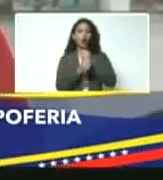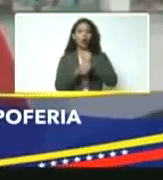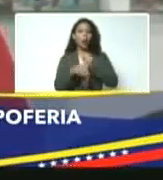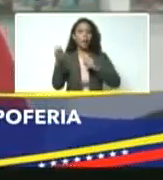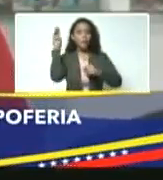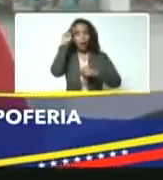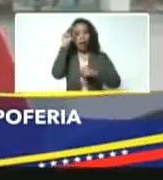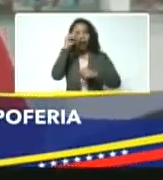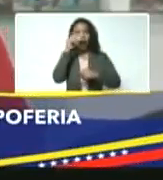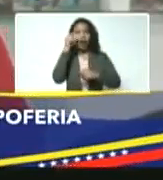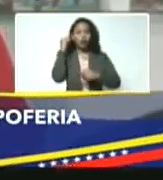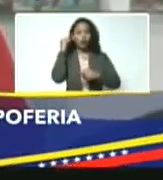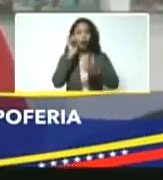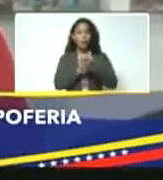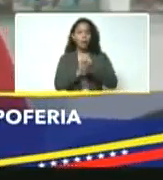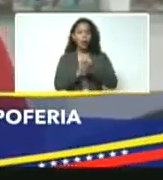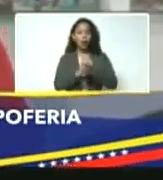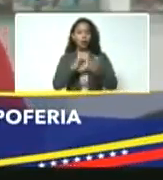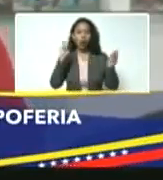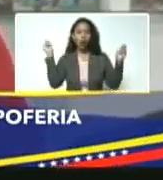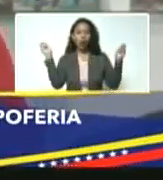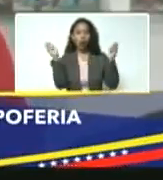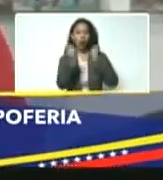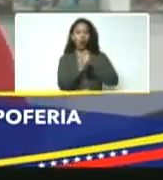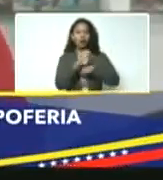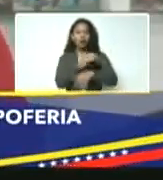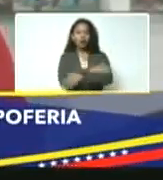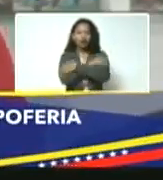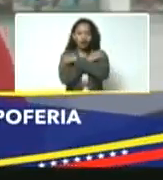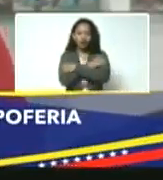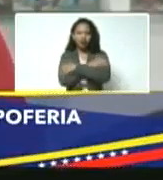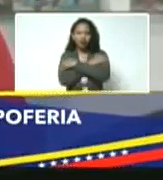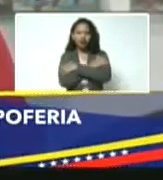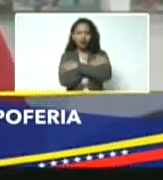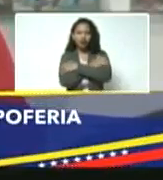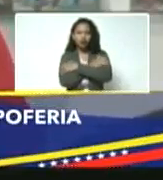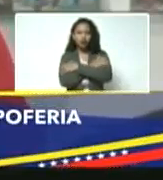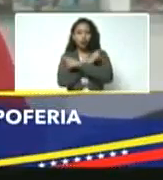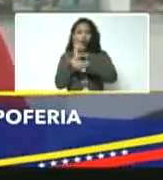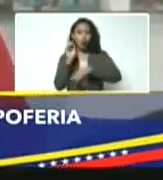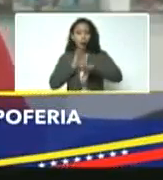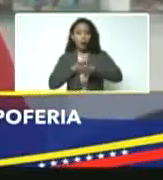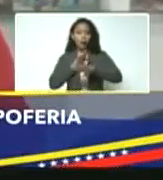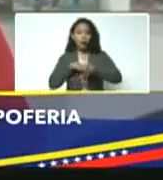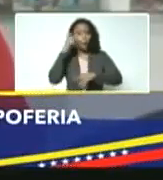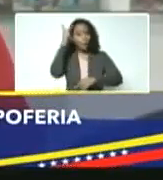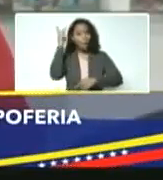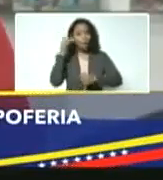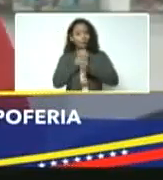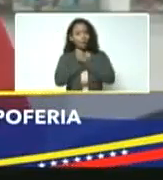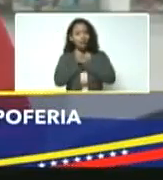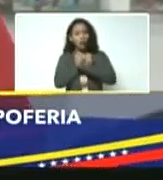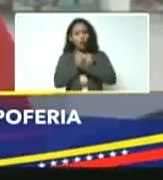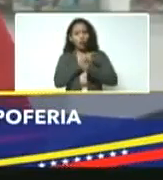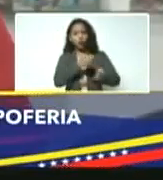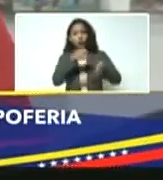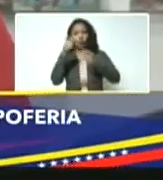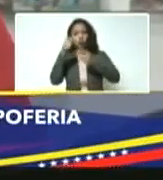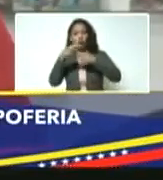maestro, con sus amigos, intercambiar, abrazarse, y en lo que ha sido pues esta pedagogía del amor que ha llevado la